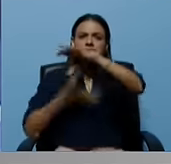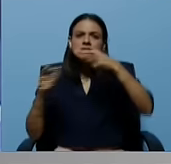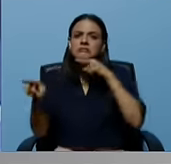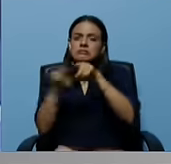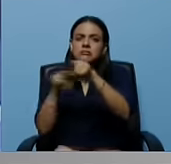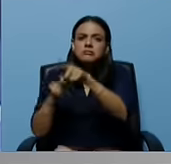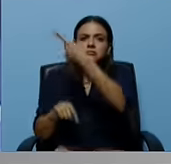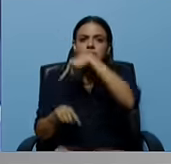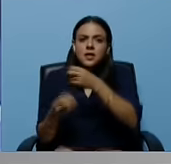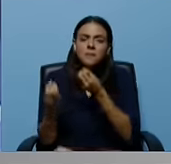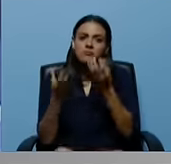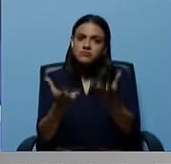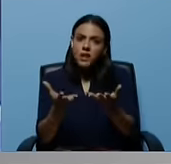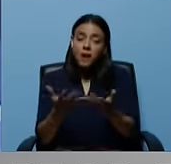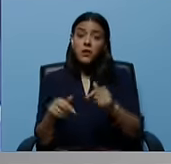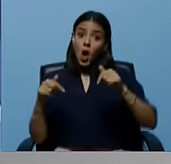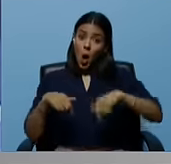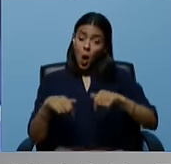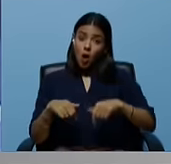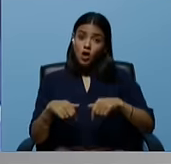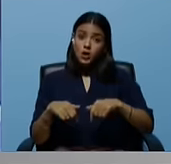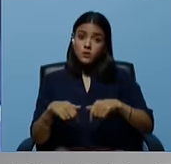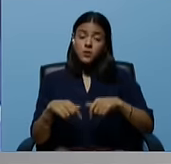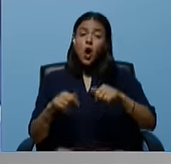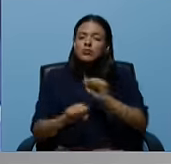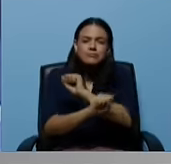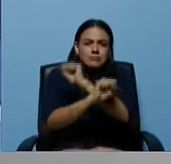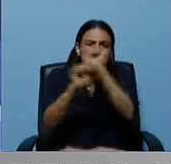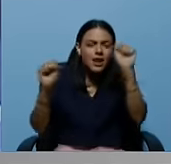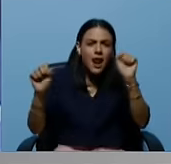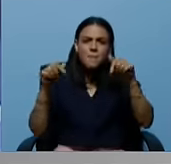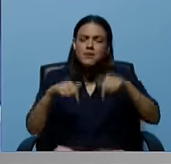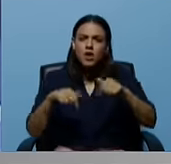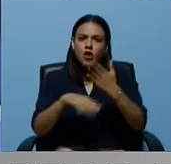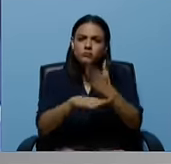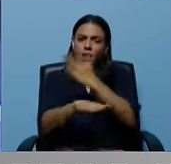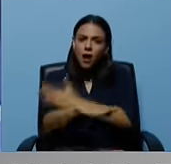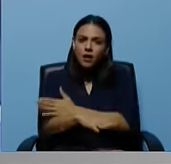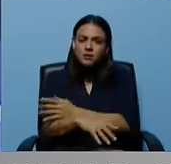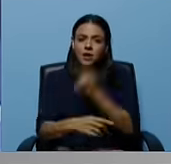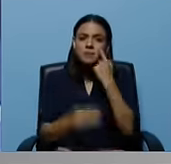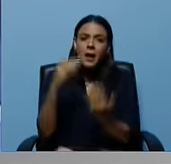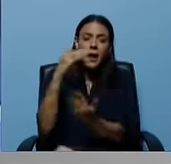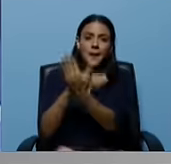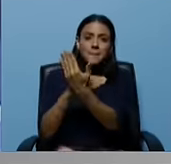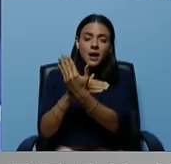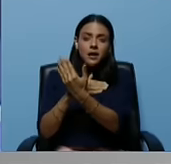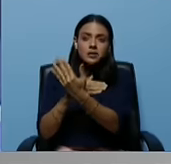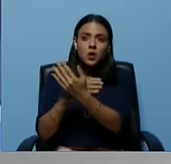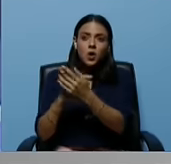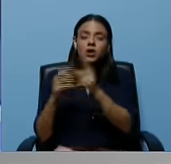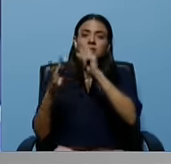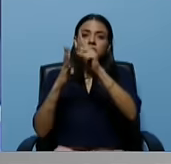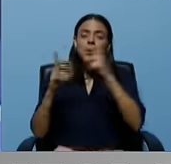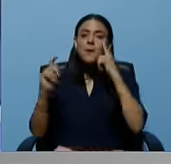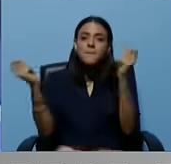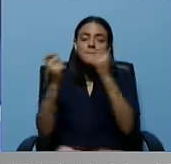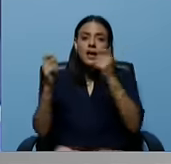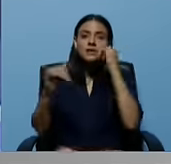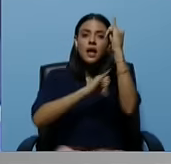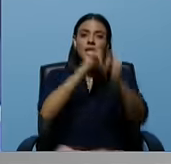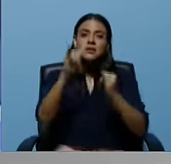presentado. De hecho, hoy, muy temprano en la mañana, apareció en agencias de prensa